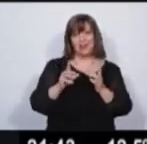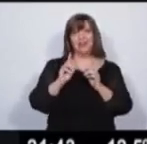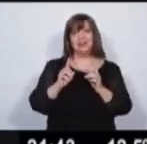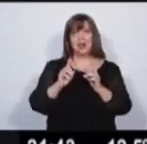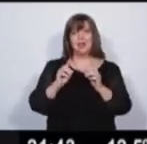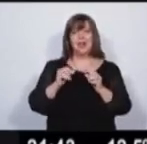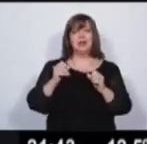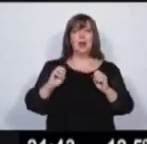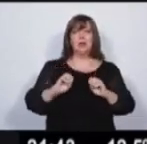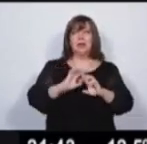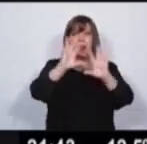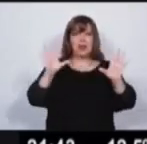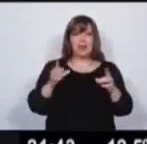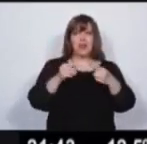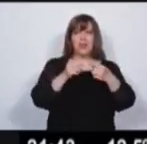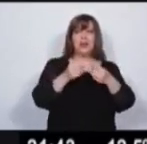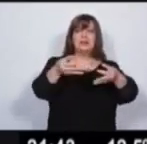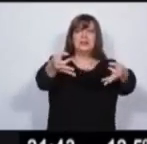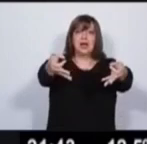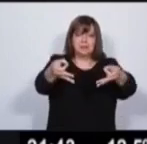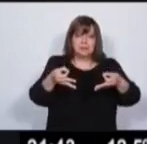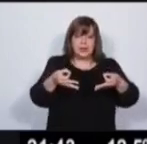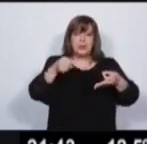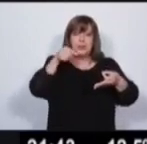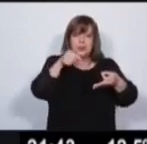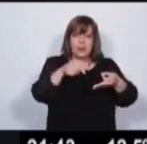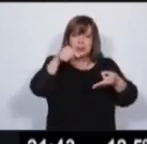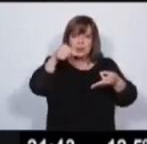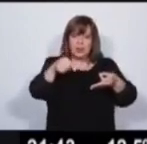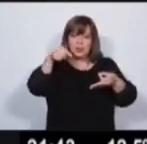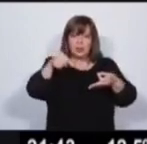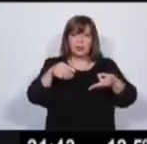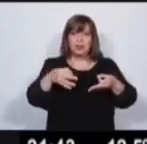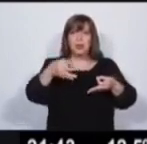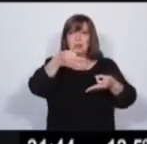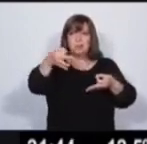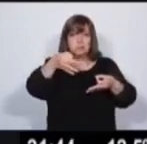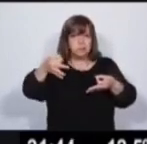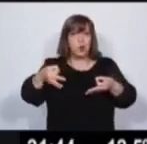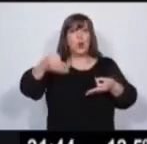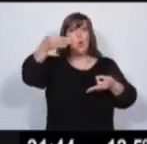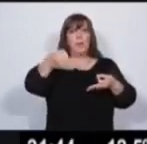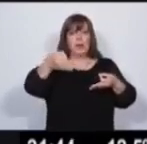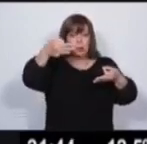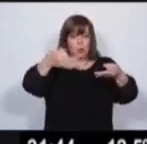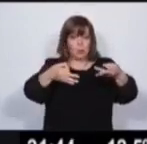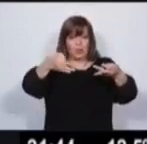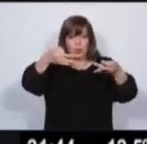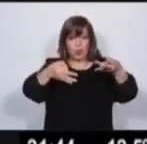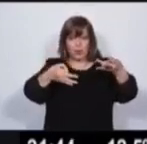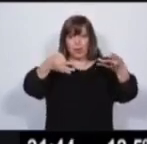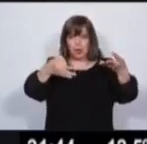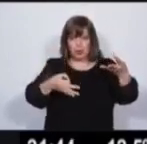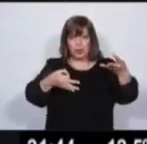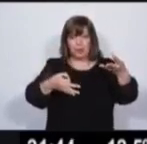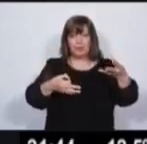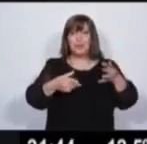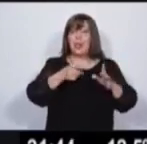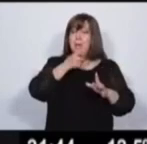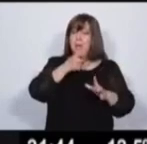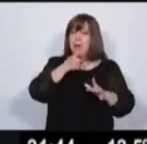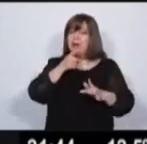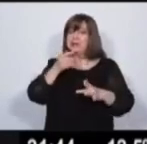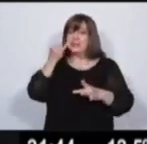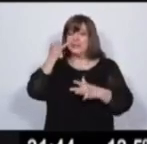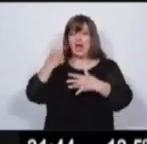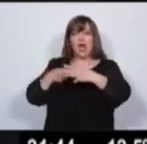transparencia Mendoza se ha transformado en la provincia de los oferente único nosotros estimamos que incorrupción